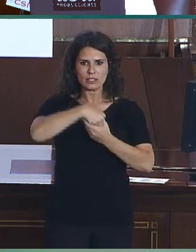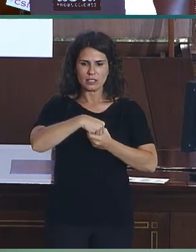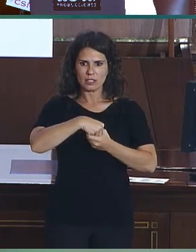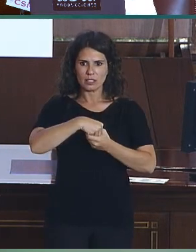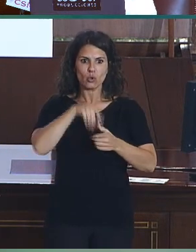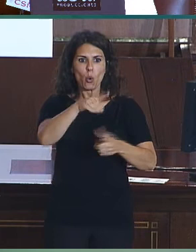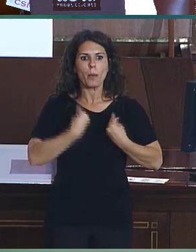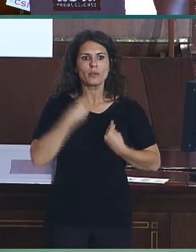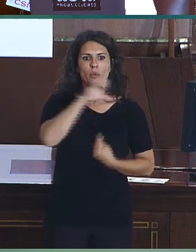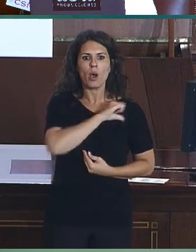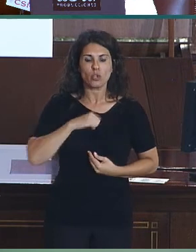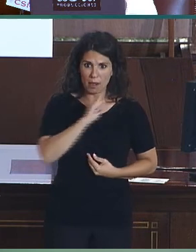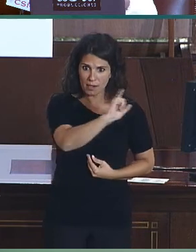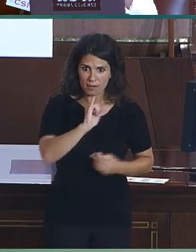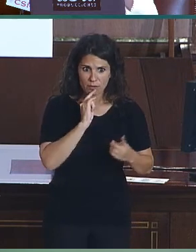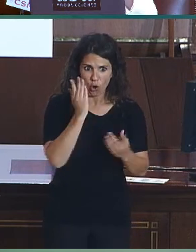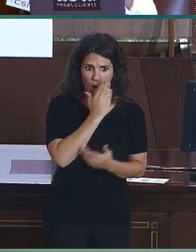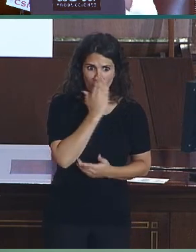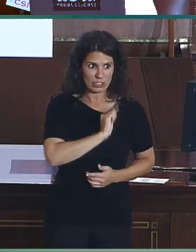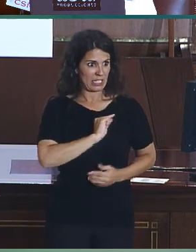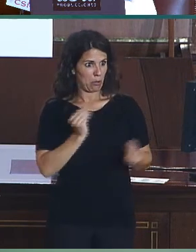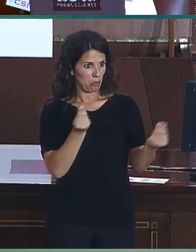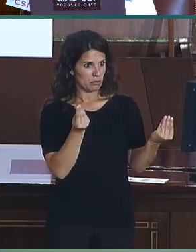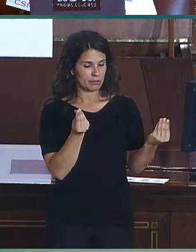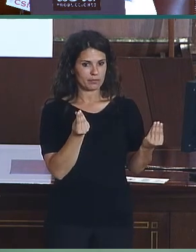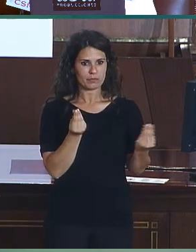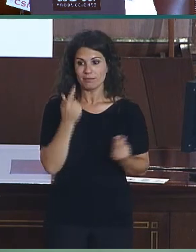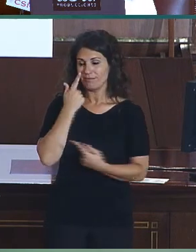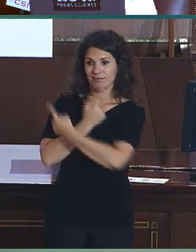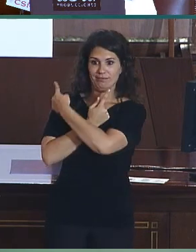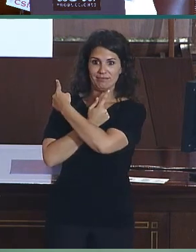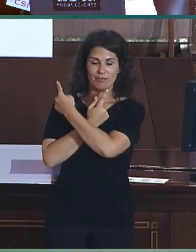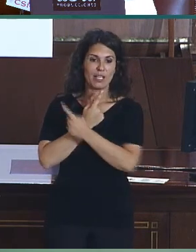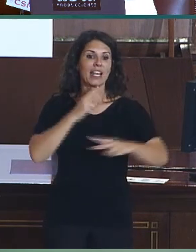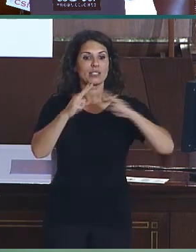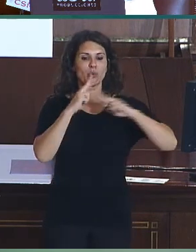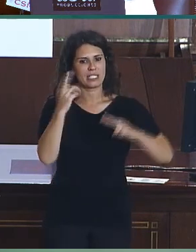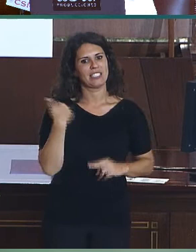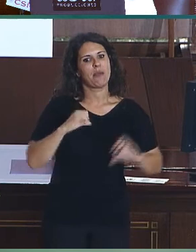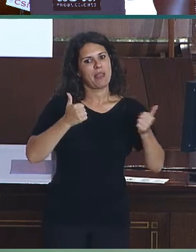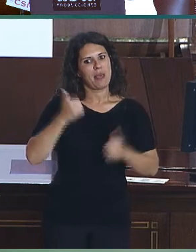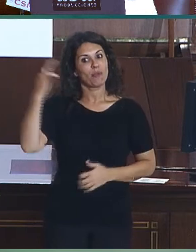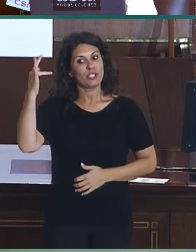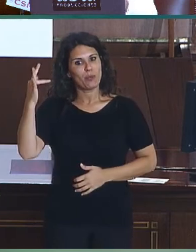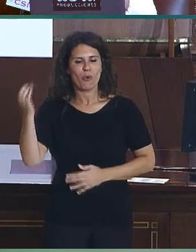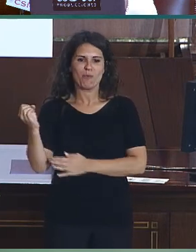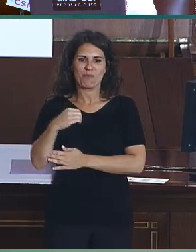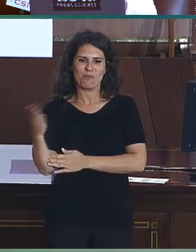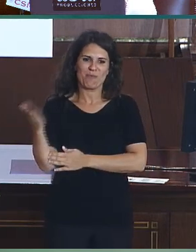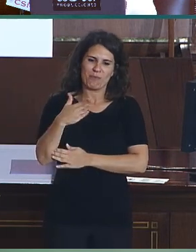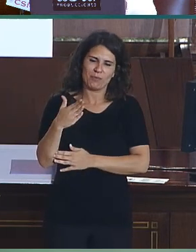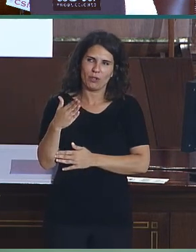de residencia. Y como veis, ya empiezan a ser más las respuestas favorables que las desfavorables,